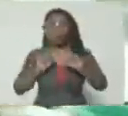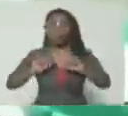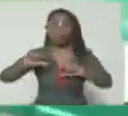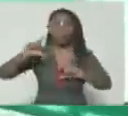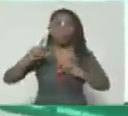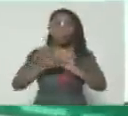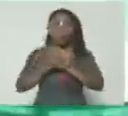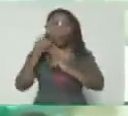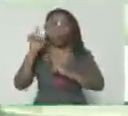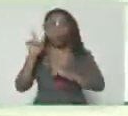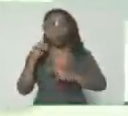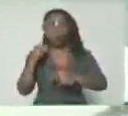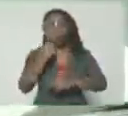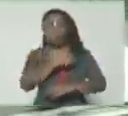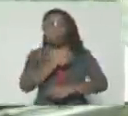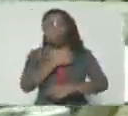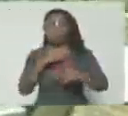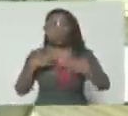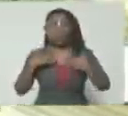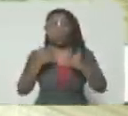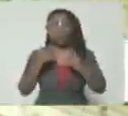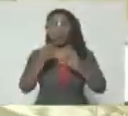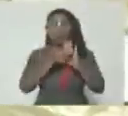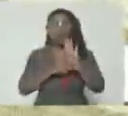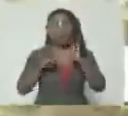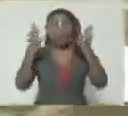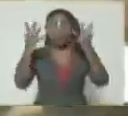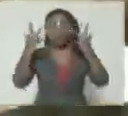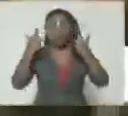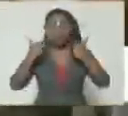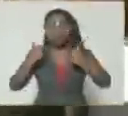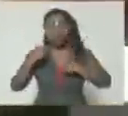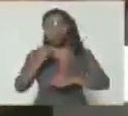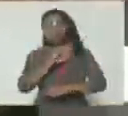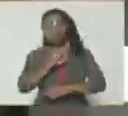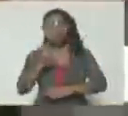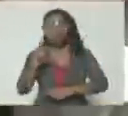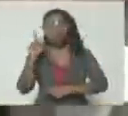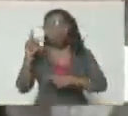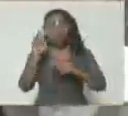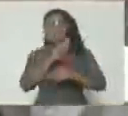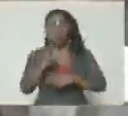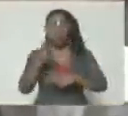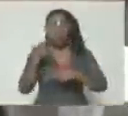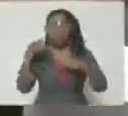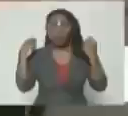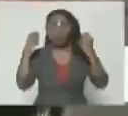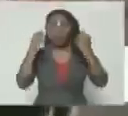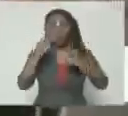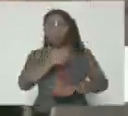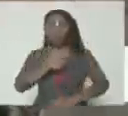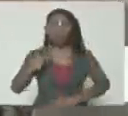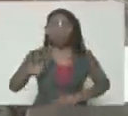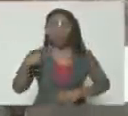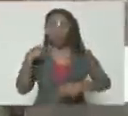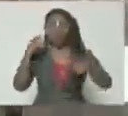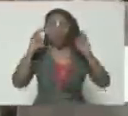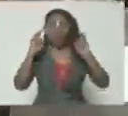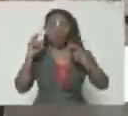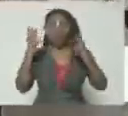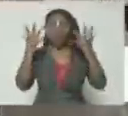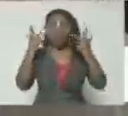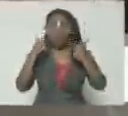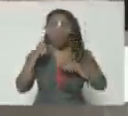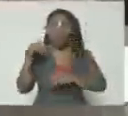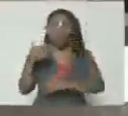reactivación de protocolos fitosanitarios y zoosanitarios con la República Popular de China, como es en el caso de los productos del mar, en el caso